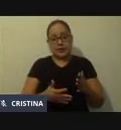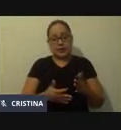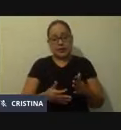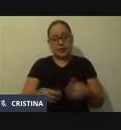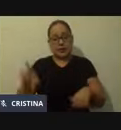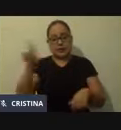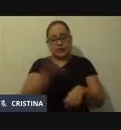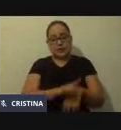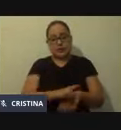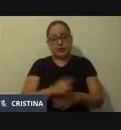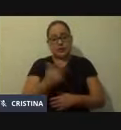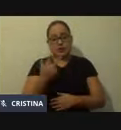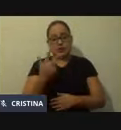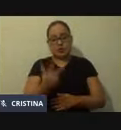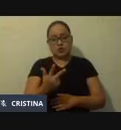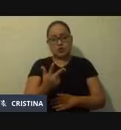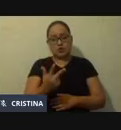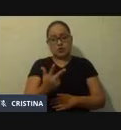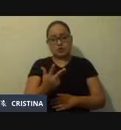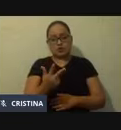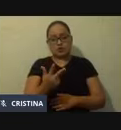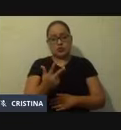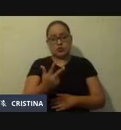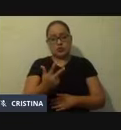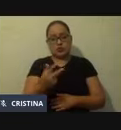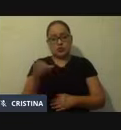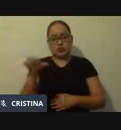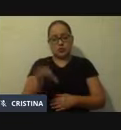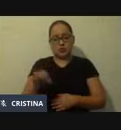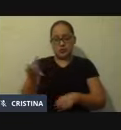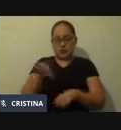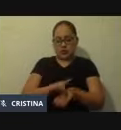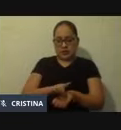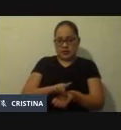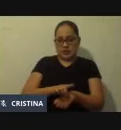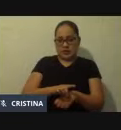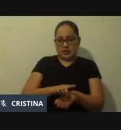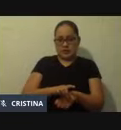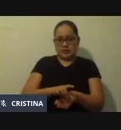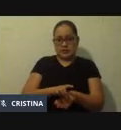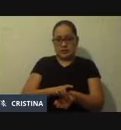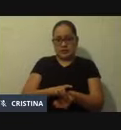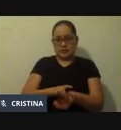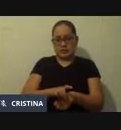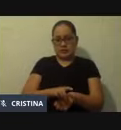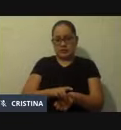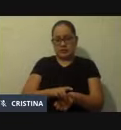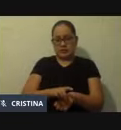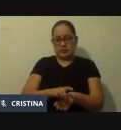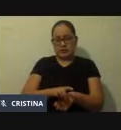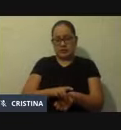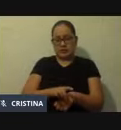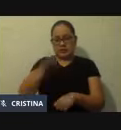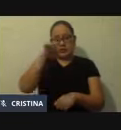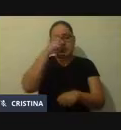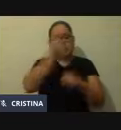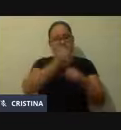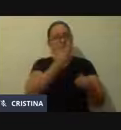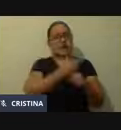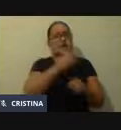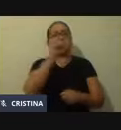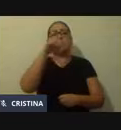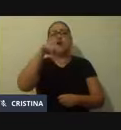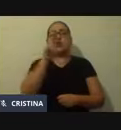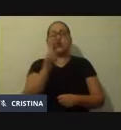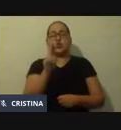8 de mayo, bueno, hoy, perdón, hoy declaró el secretario general de la ONU, el